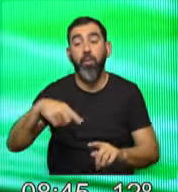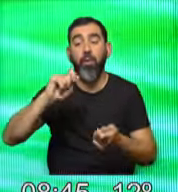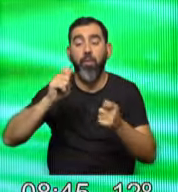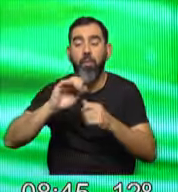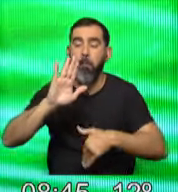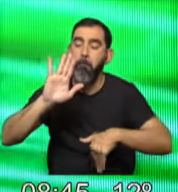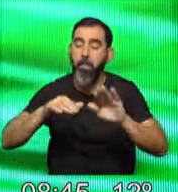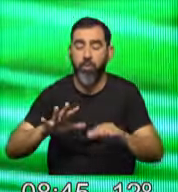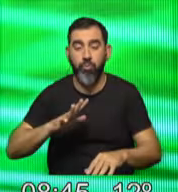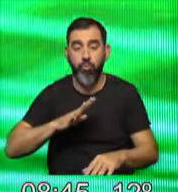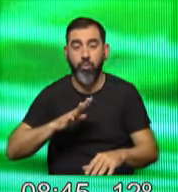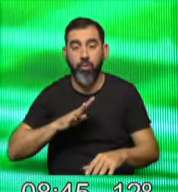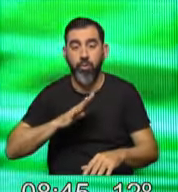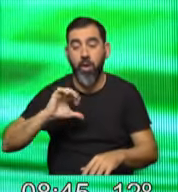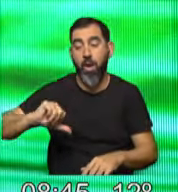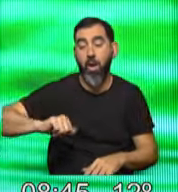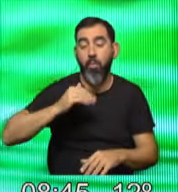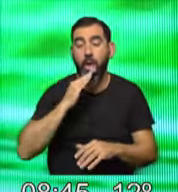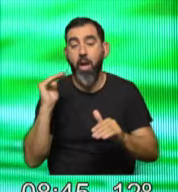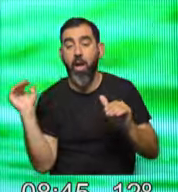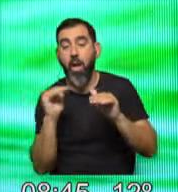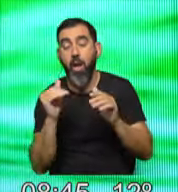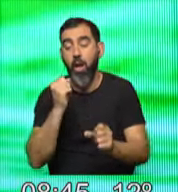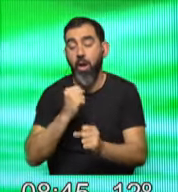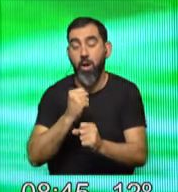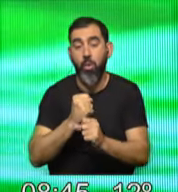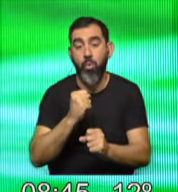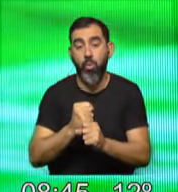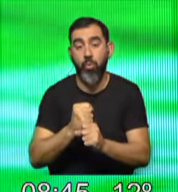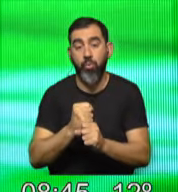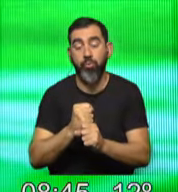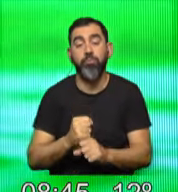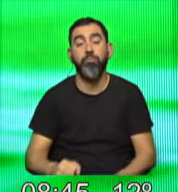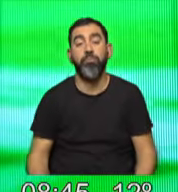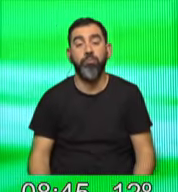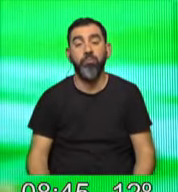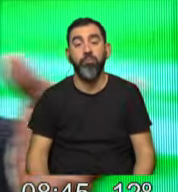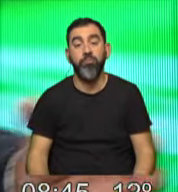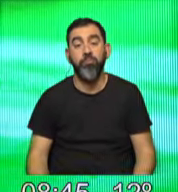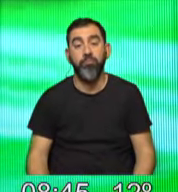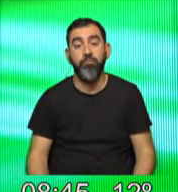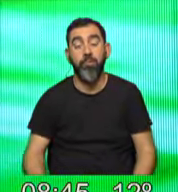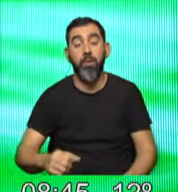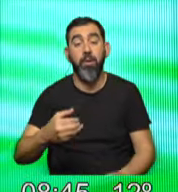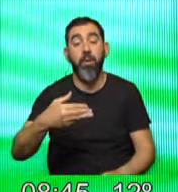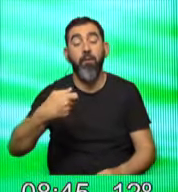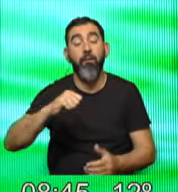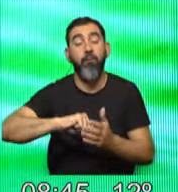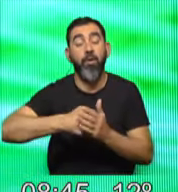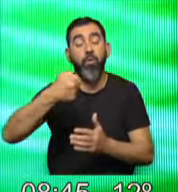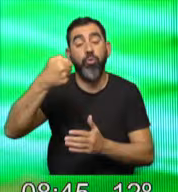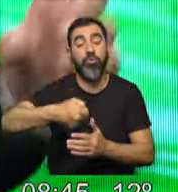jubilatoria usufructúa un ahorro forzoso de los trabajadores este están cubiertos por el banco de seguros